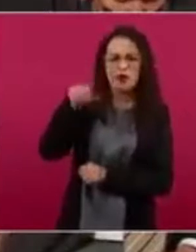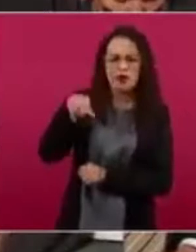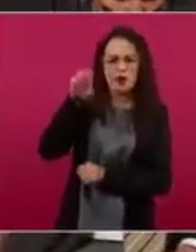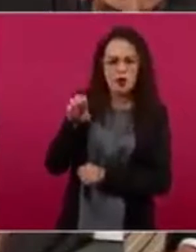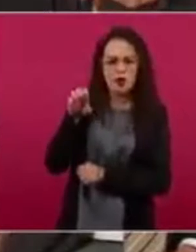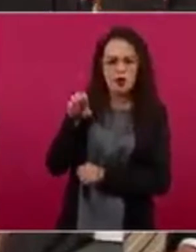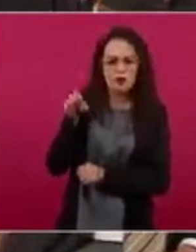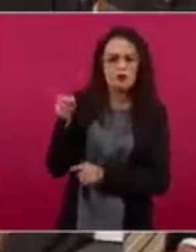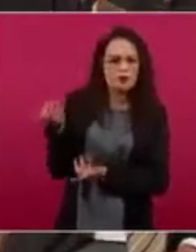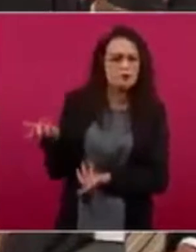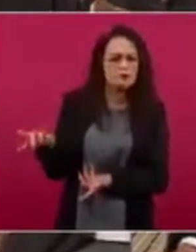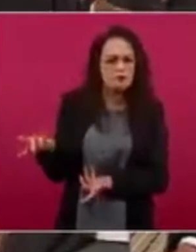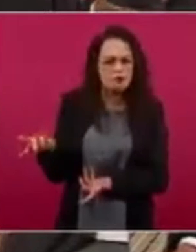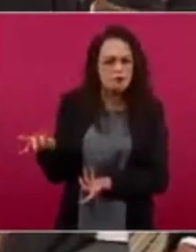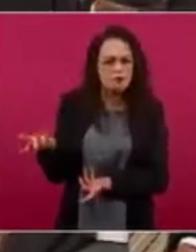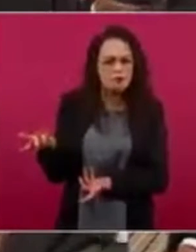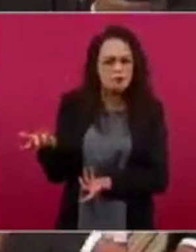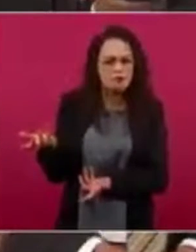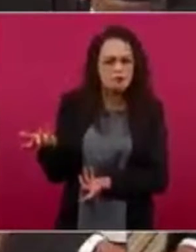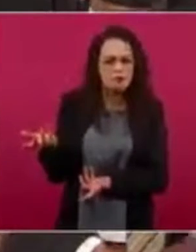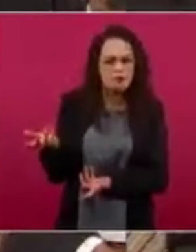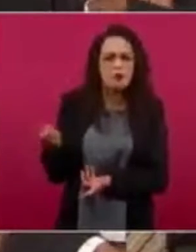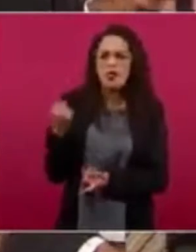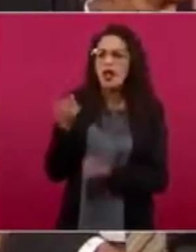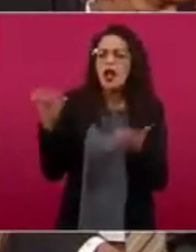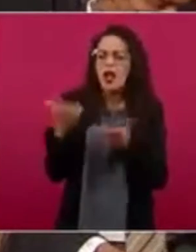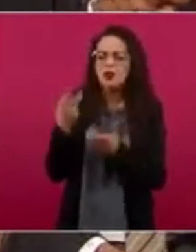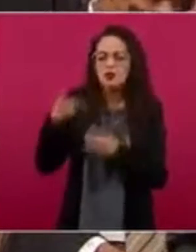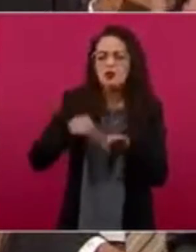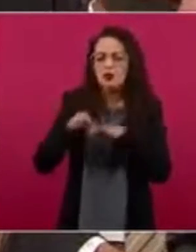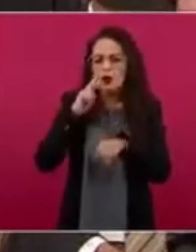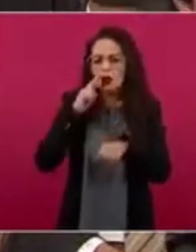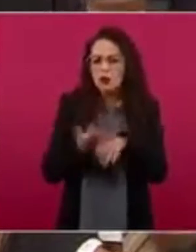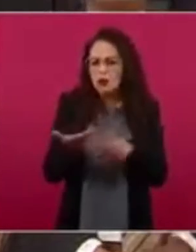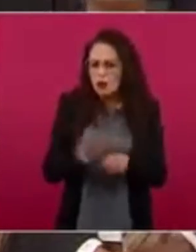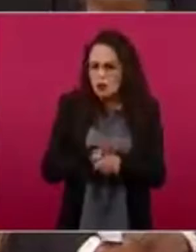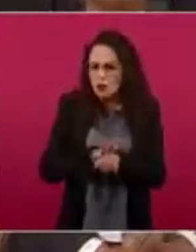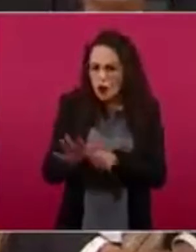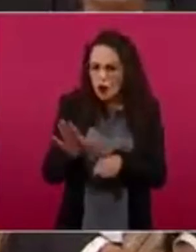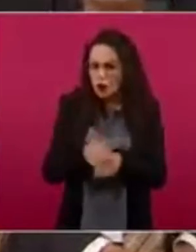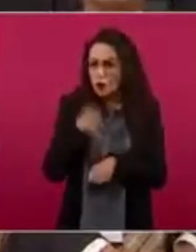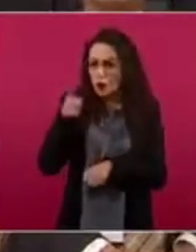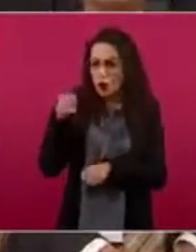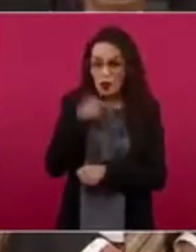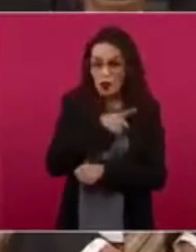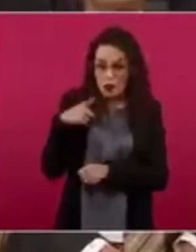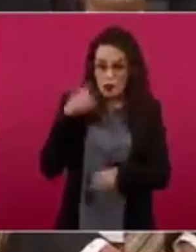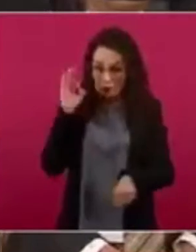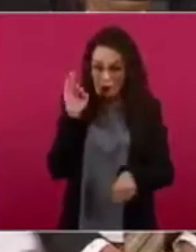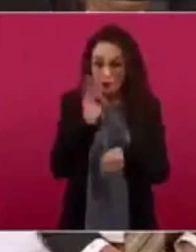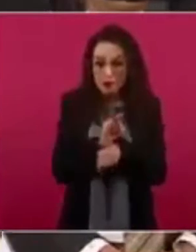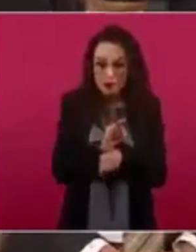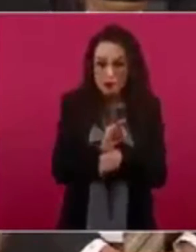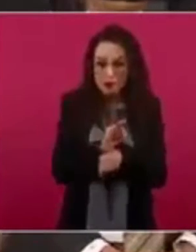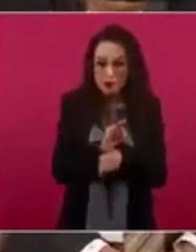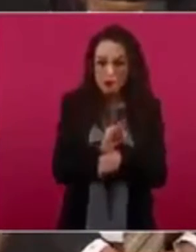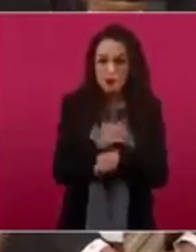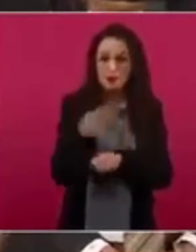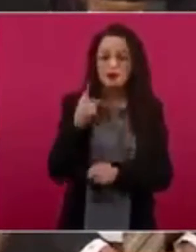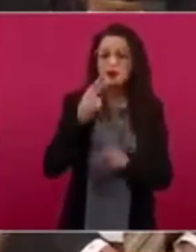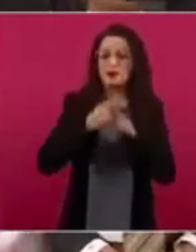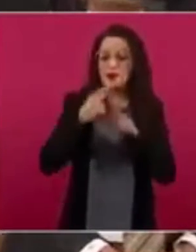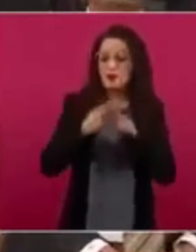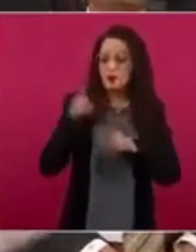el mecanismo? ¿Cuál es la función que juega Enrique Irazoque en el mecanismo de protección? Él es o era hasta que la Secretaría